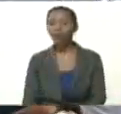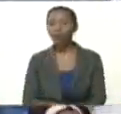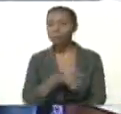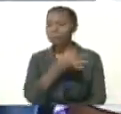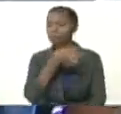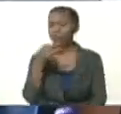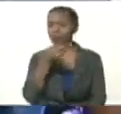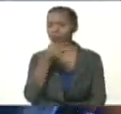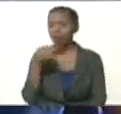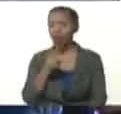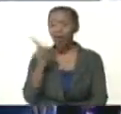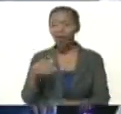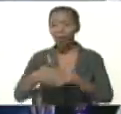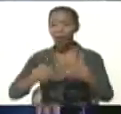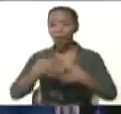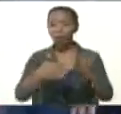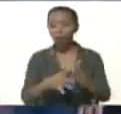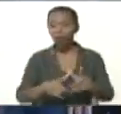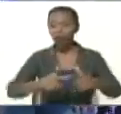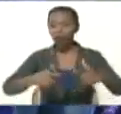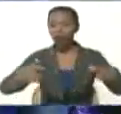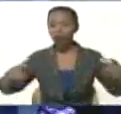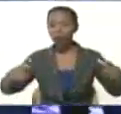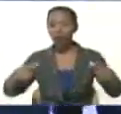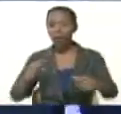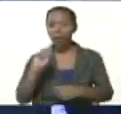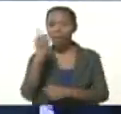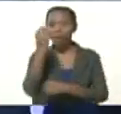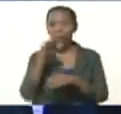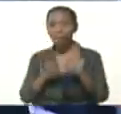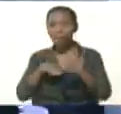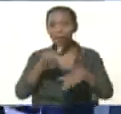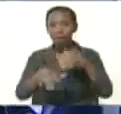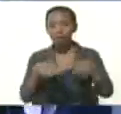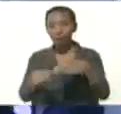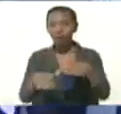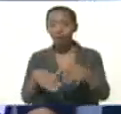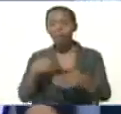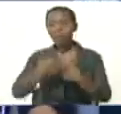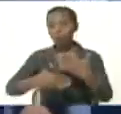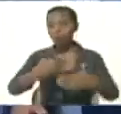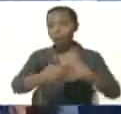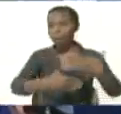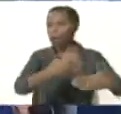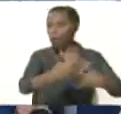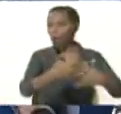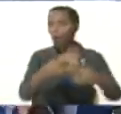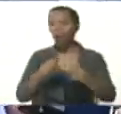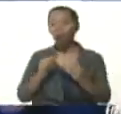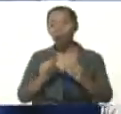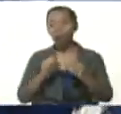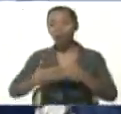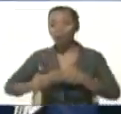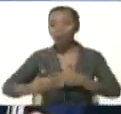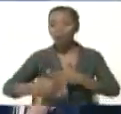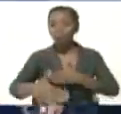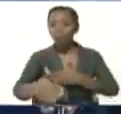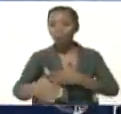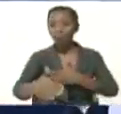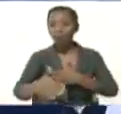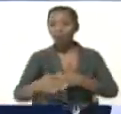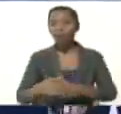irá creciendo. Ya dimos el primer paso, ahora vamos a dar el resto de los pasos. Continuamos avanzando. Ahora vamos hacia el